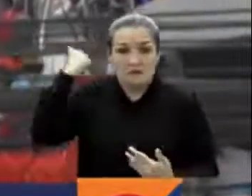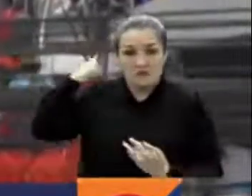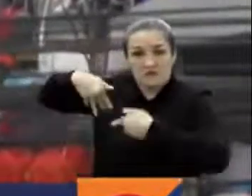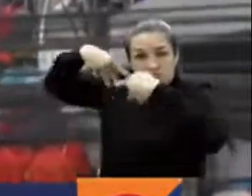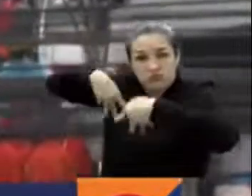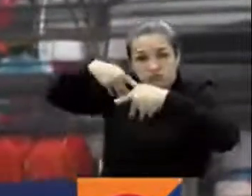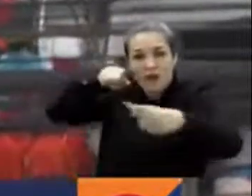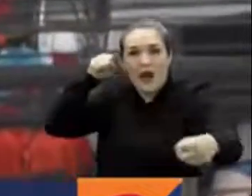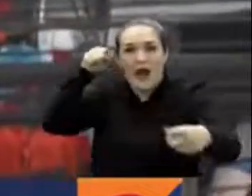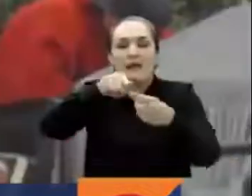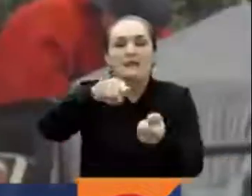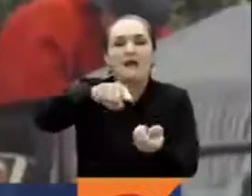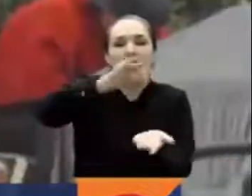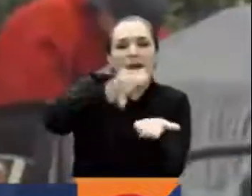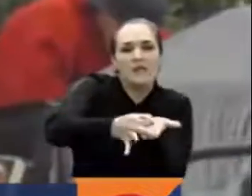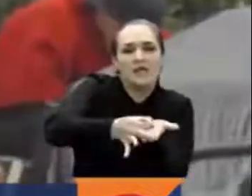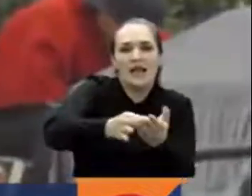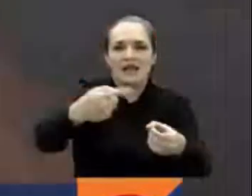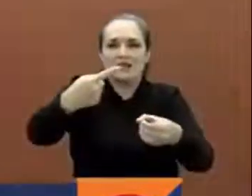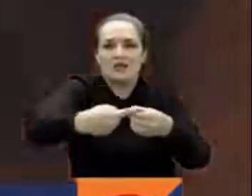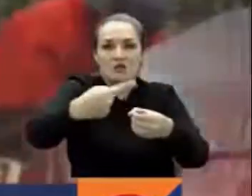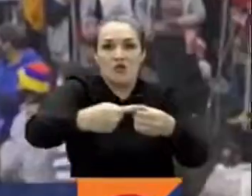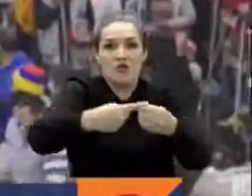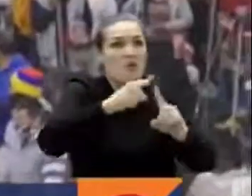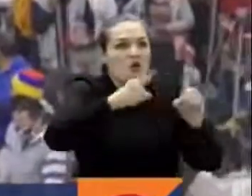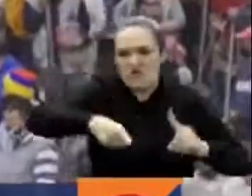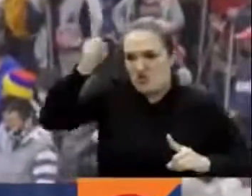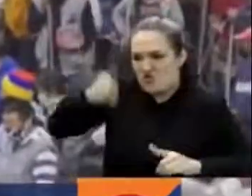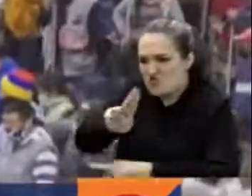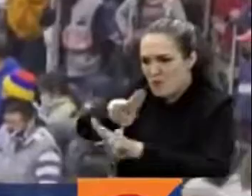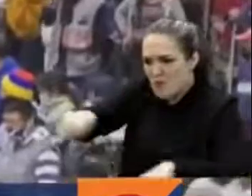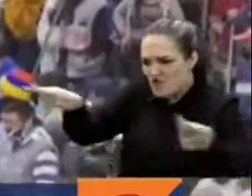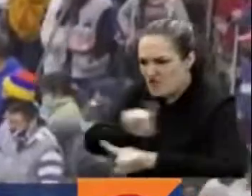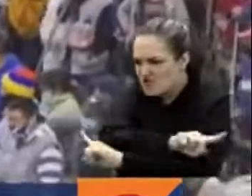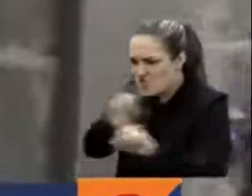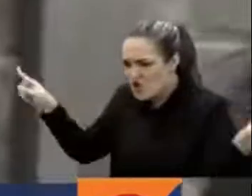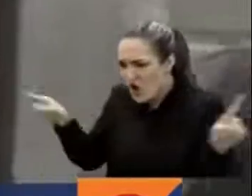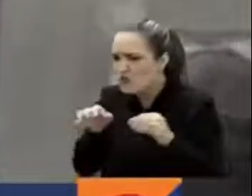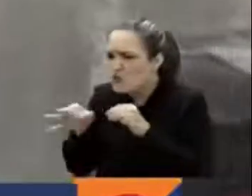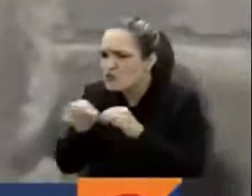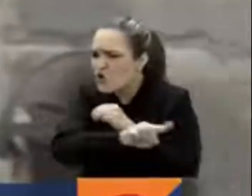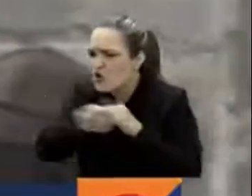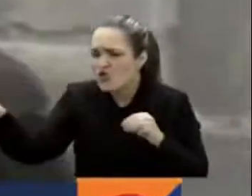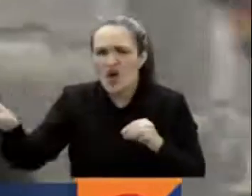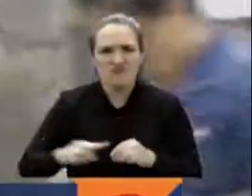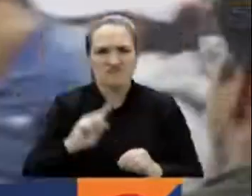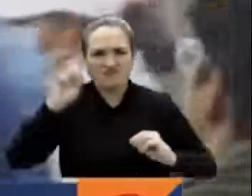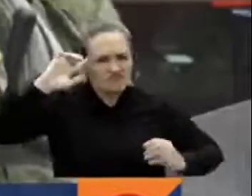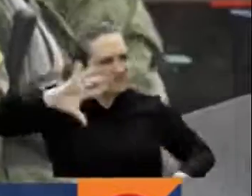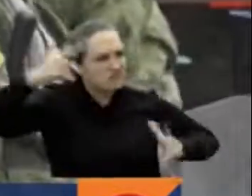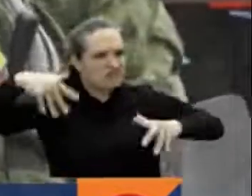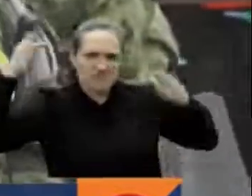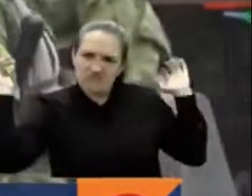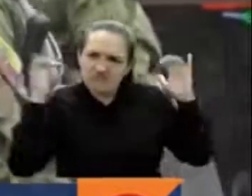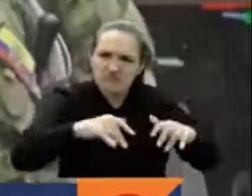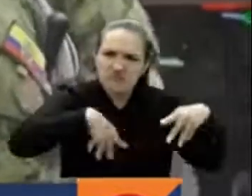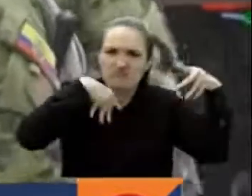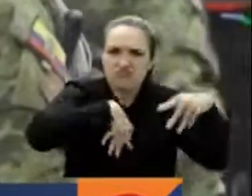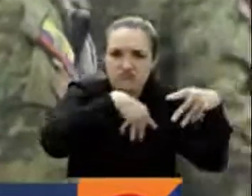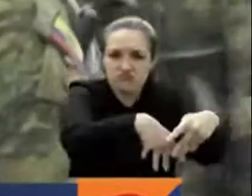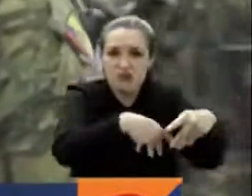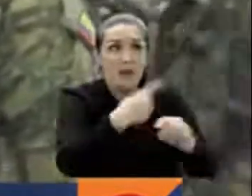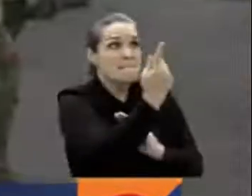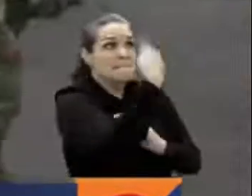a Quito, a pesar de la vigencia del estado de excepción en Pichincha, Cotopaxi e Imbabura, que prohíbe aglomeraciones, y del toque de